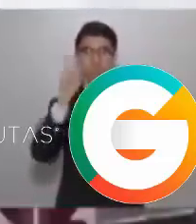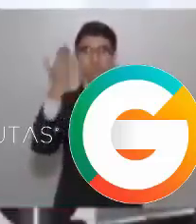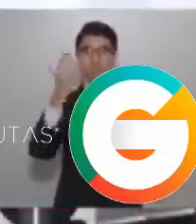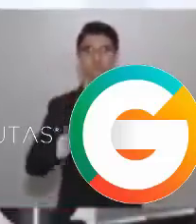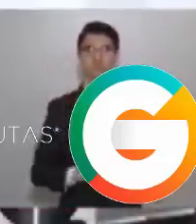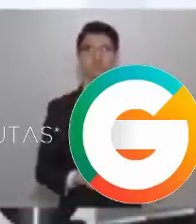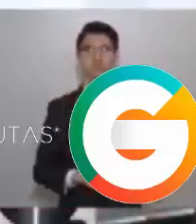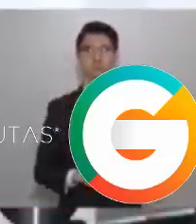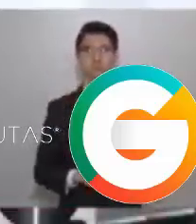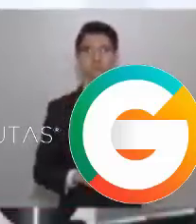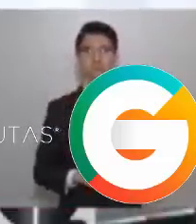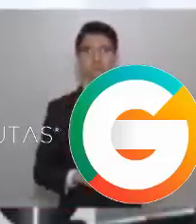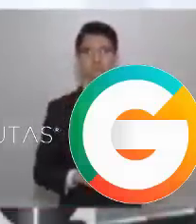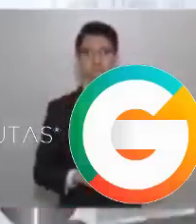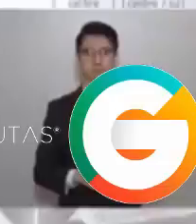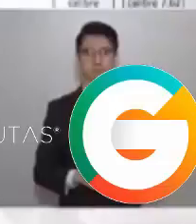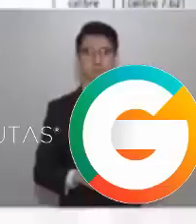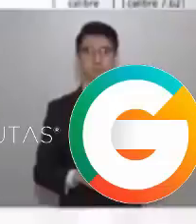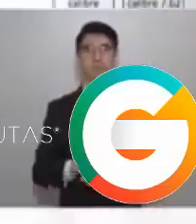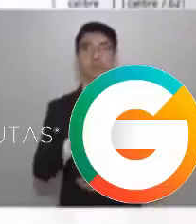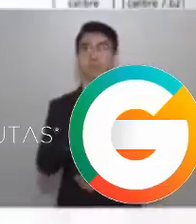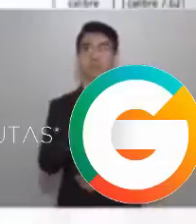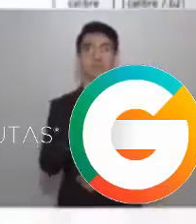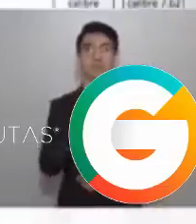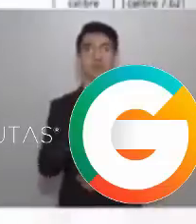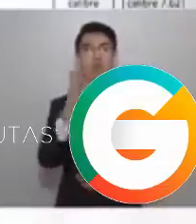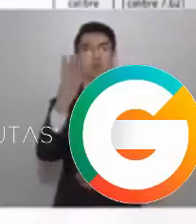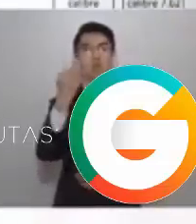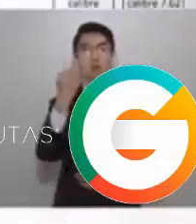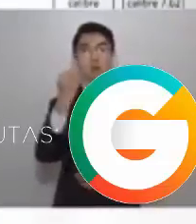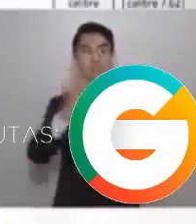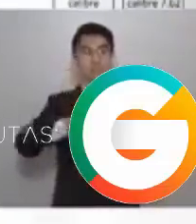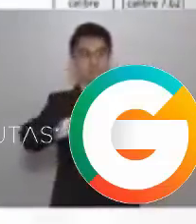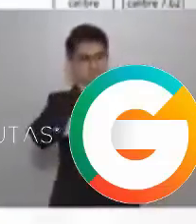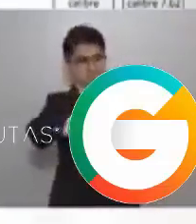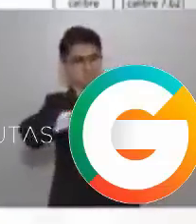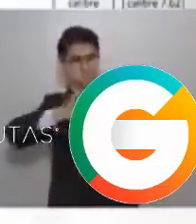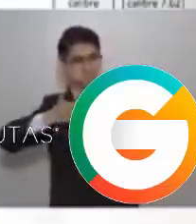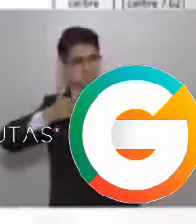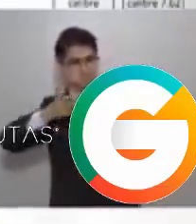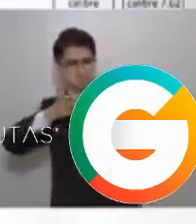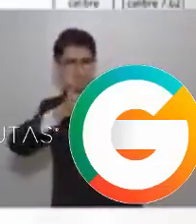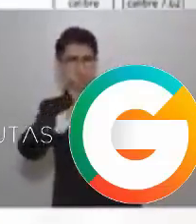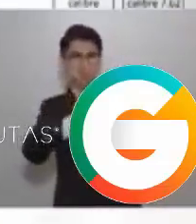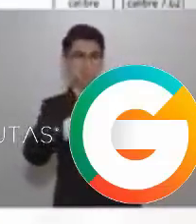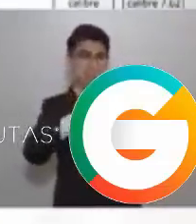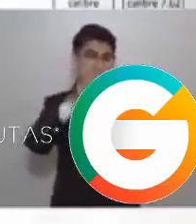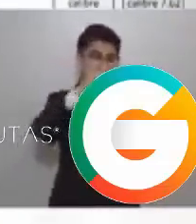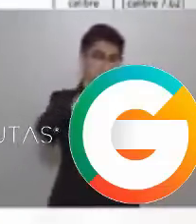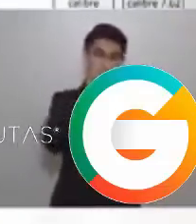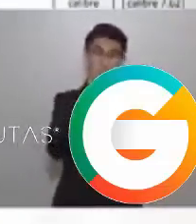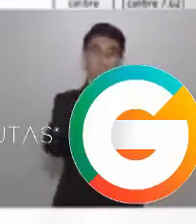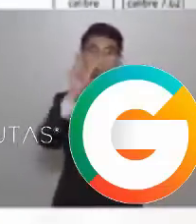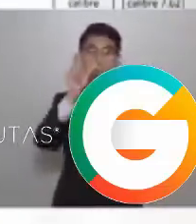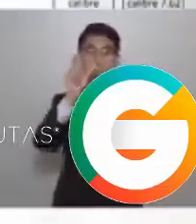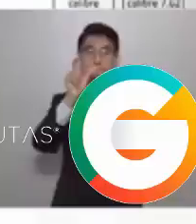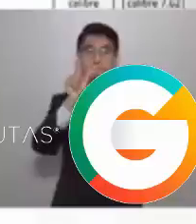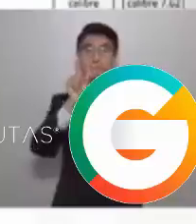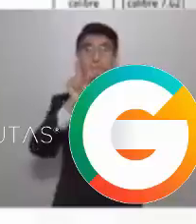9 milímetros y 9 armas largas, de las cuales 7 son calibre 223 y 2